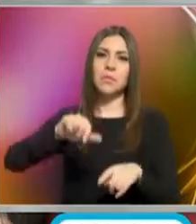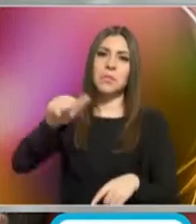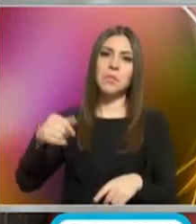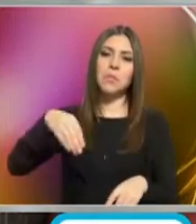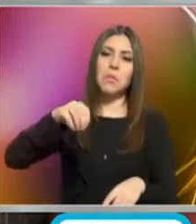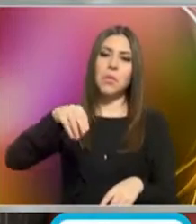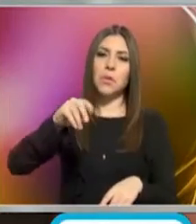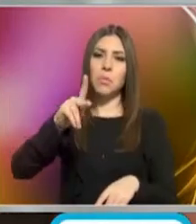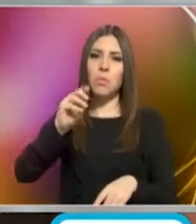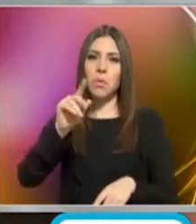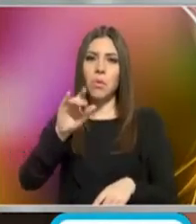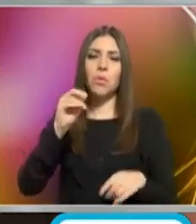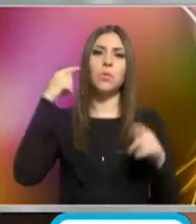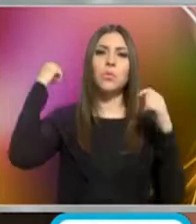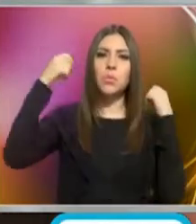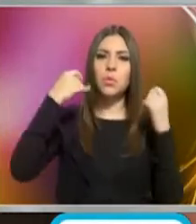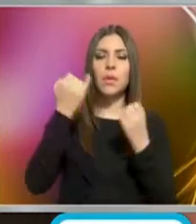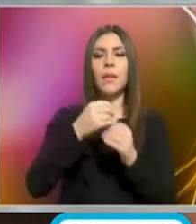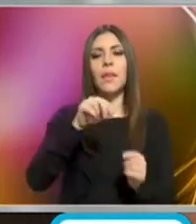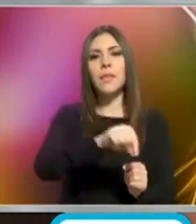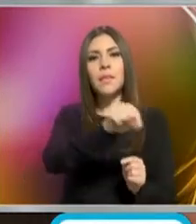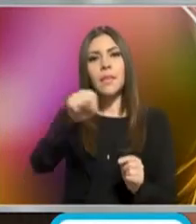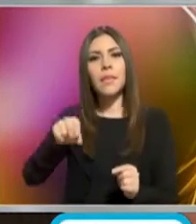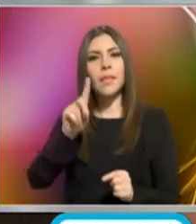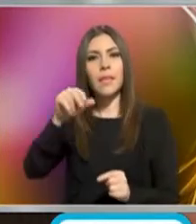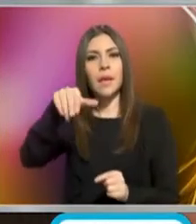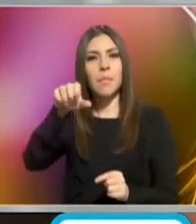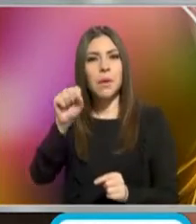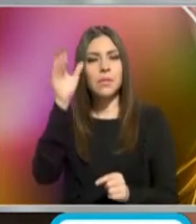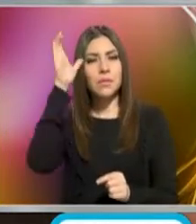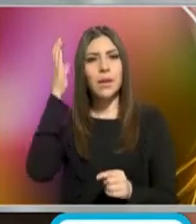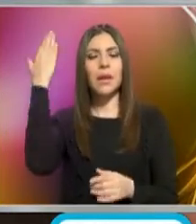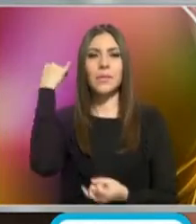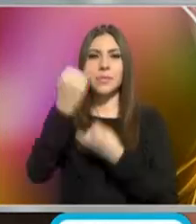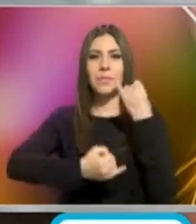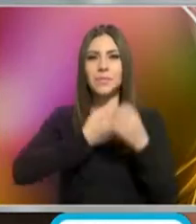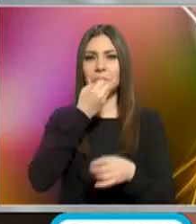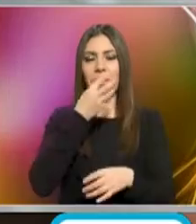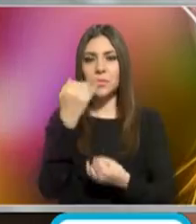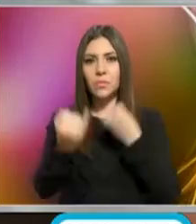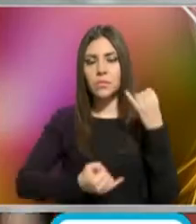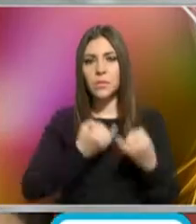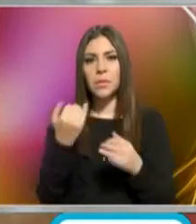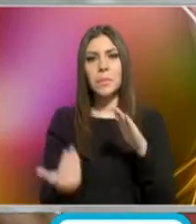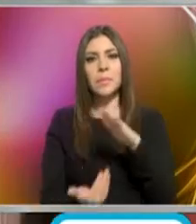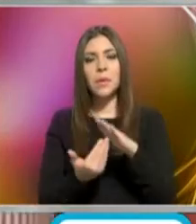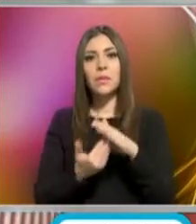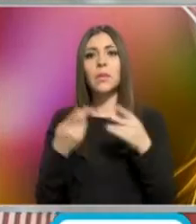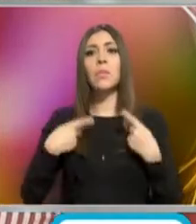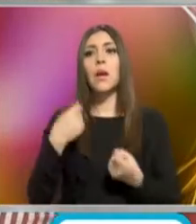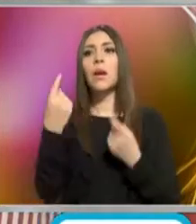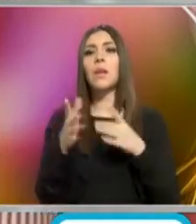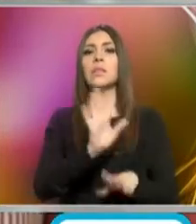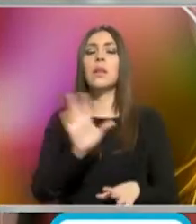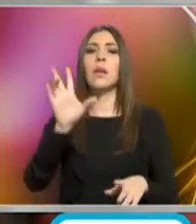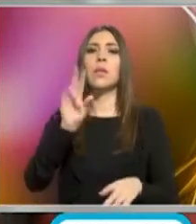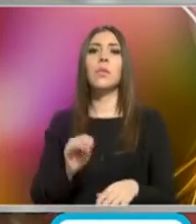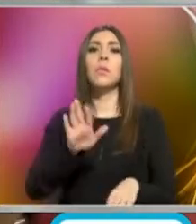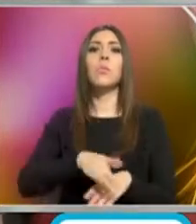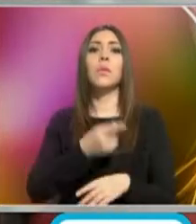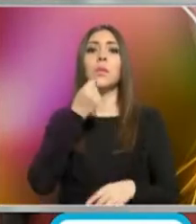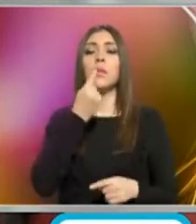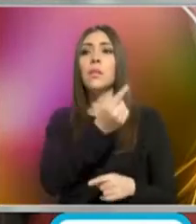que el turista, que damas chinas. Estas cosas que antes jugábamos, desafortunadamente ya la gente tiene miedo de que los niños salgan a las